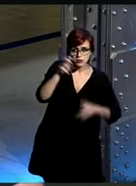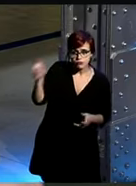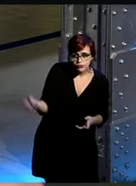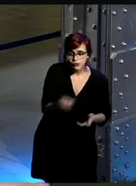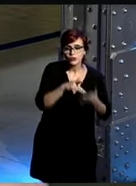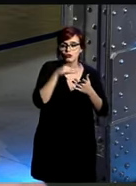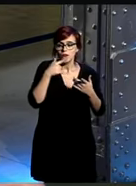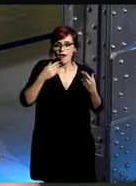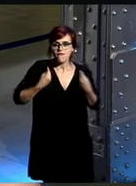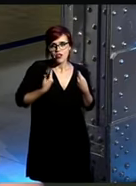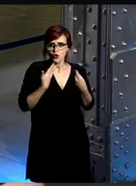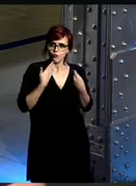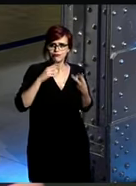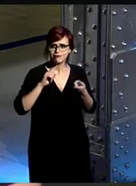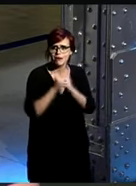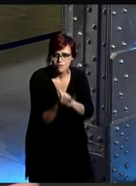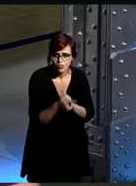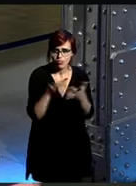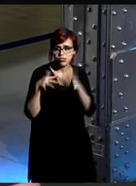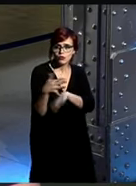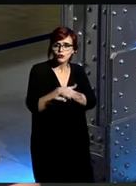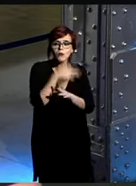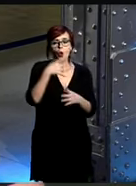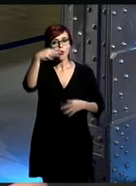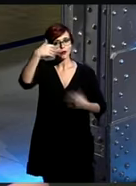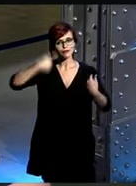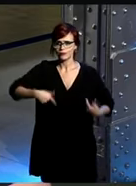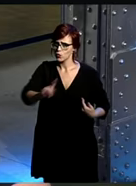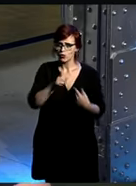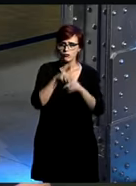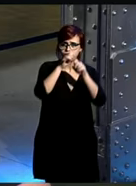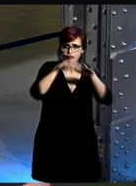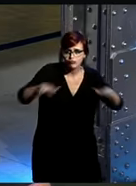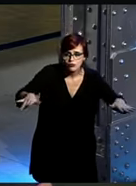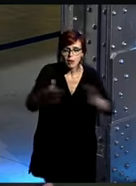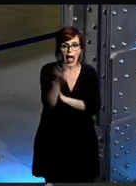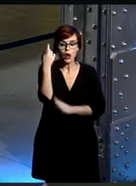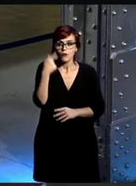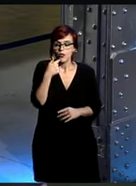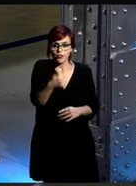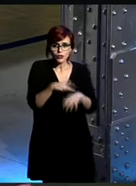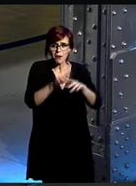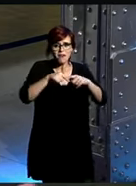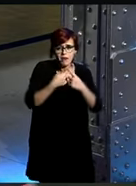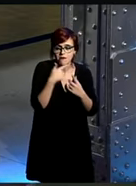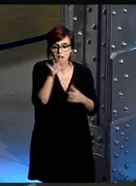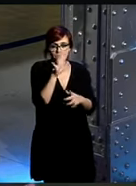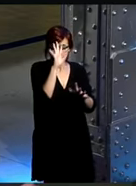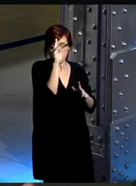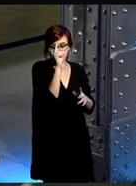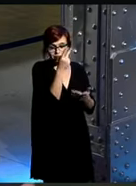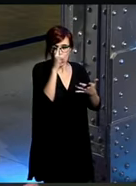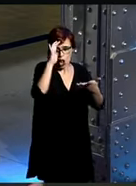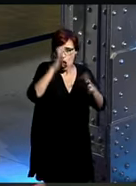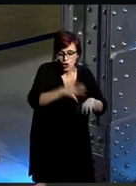transformado las vidas no solo de ellos mismos, sino de los que tenían alrededor, ¿no? Yo recuerdo que muchos de esos alumnos nos decían que volvían locos a sus familias, a sus amigos, a